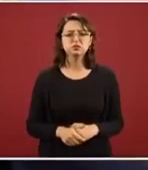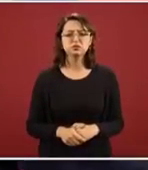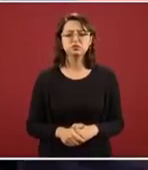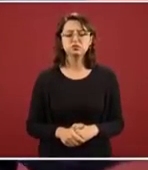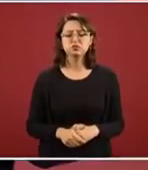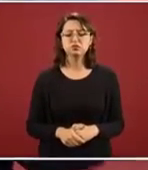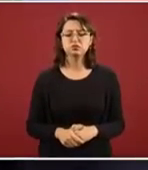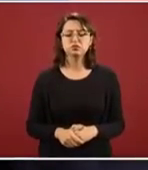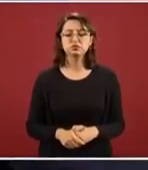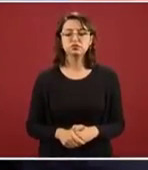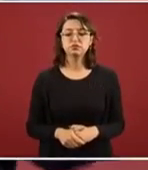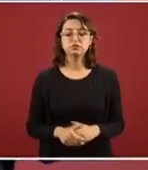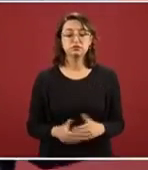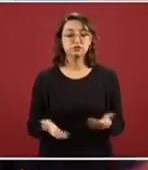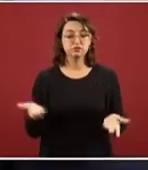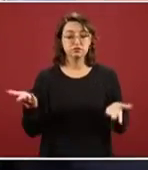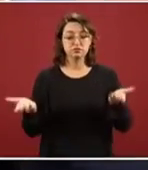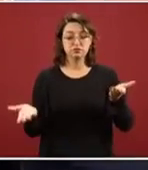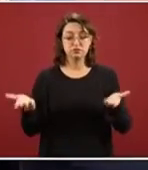Entonces, ese equilibrio